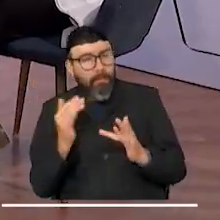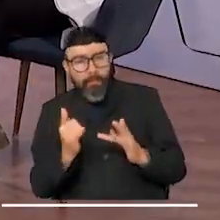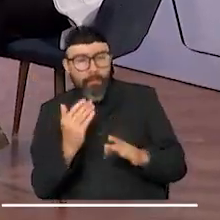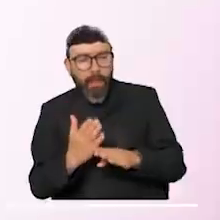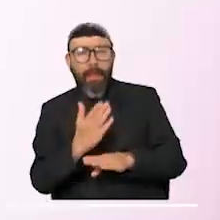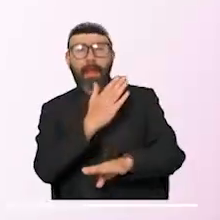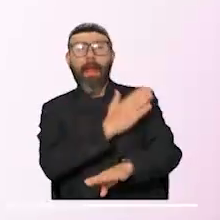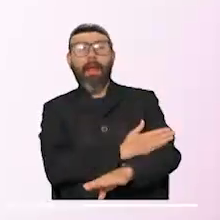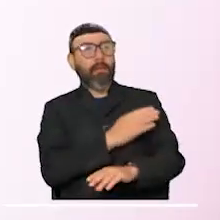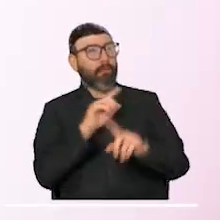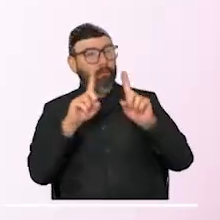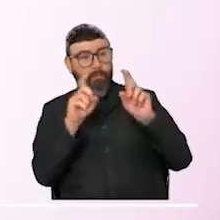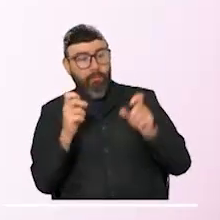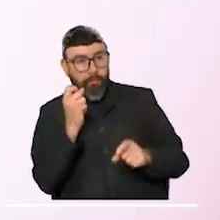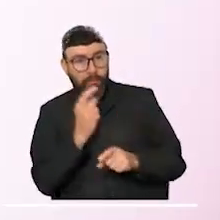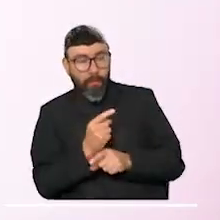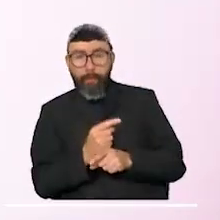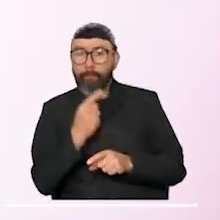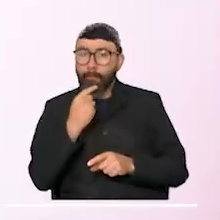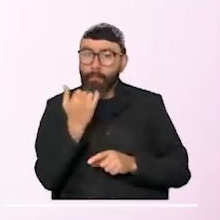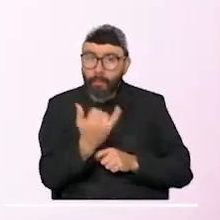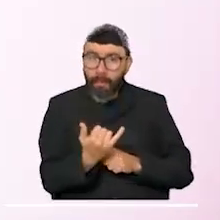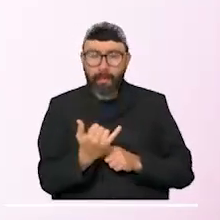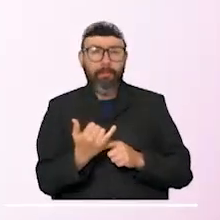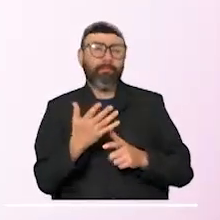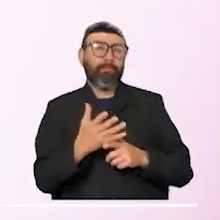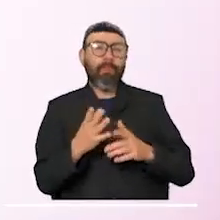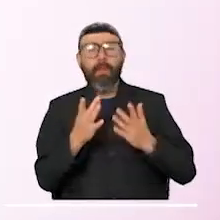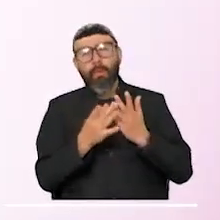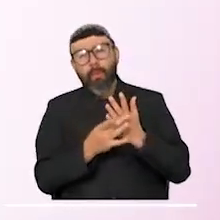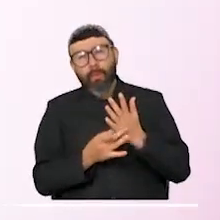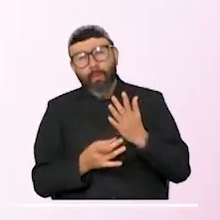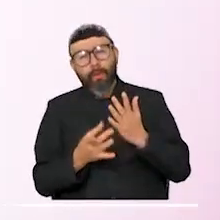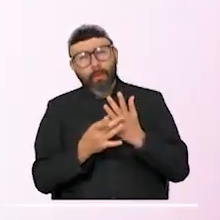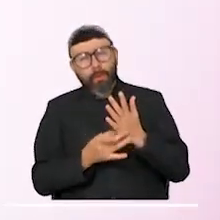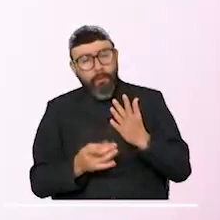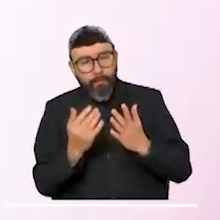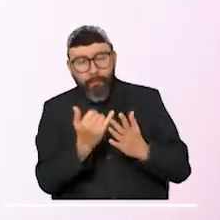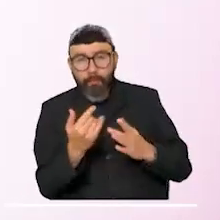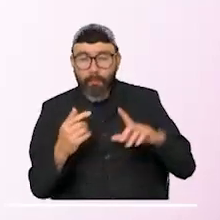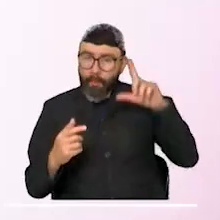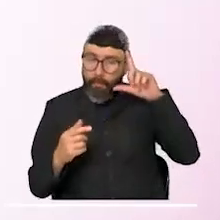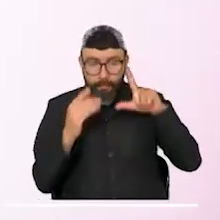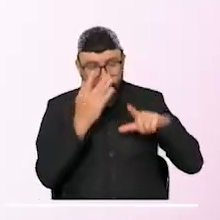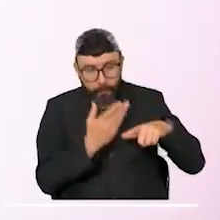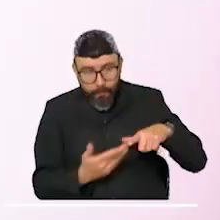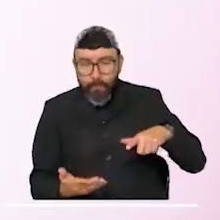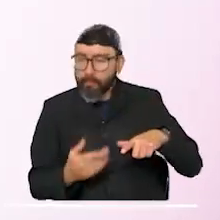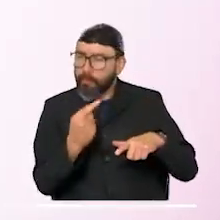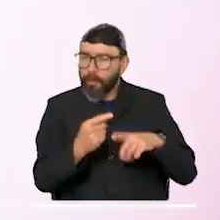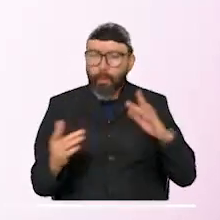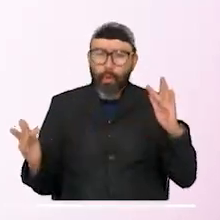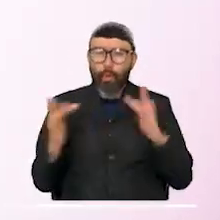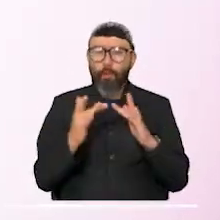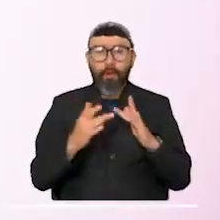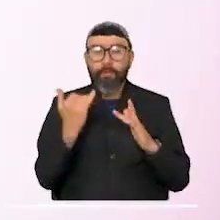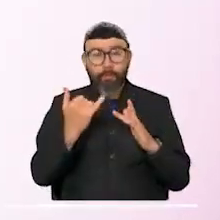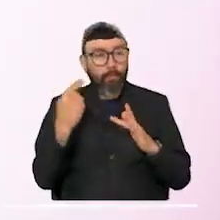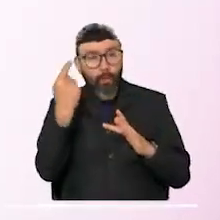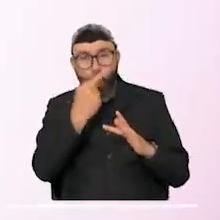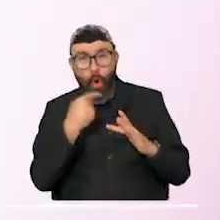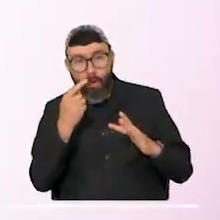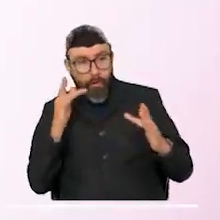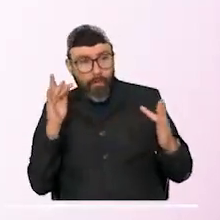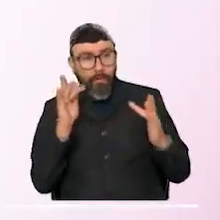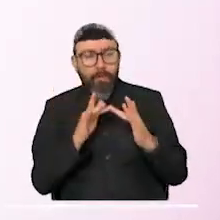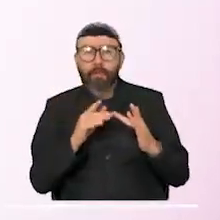lo que dijimos lograr la lubricación lograr esa excitación Entonces cuando existe la comunicación de la parte entonces oral pues finalmente lo